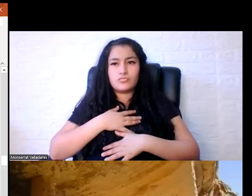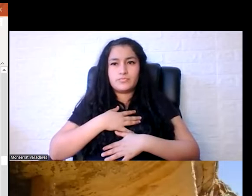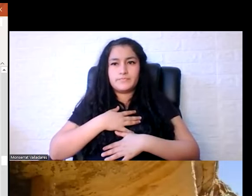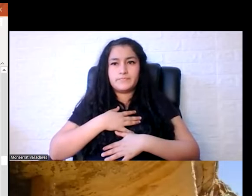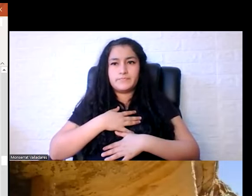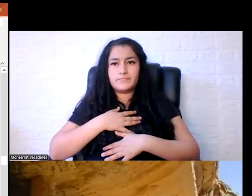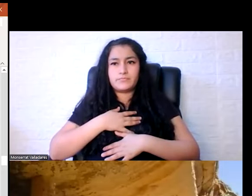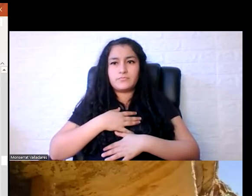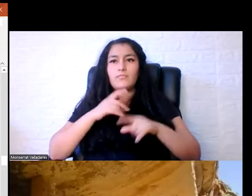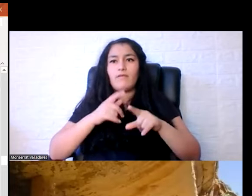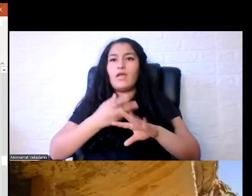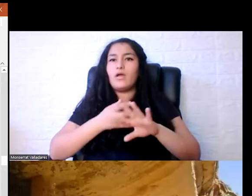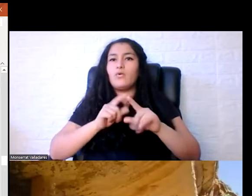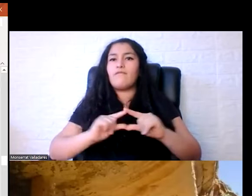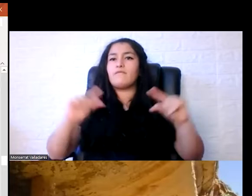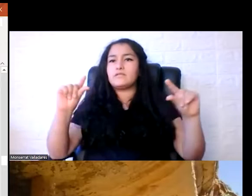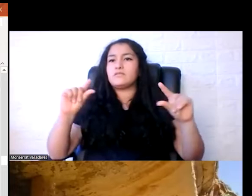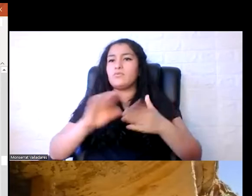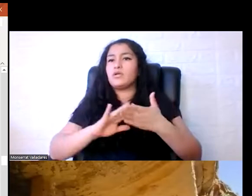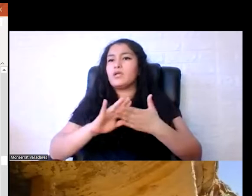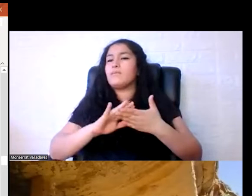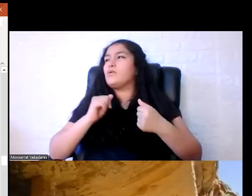un refrán sería algo así como en manos,